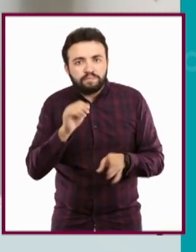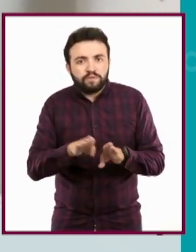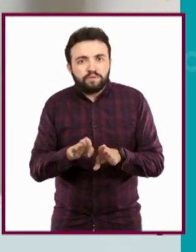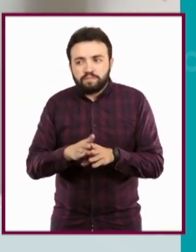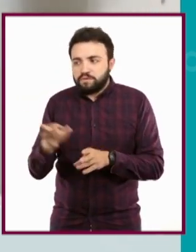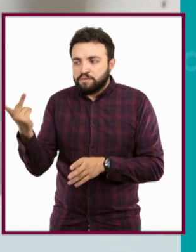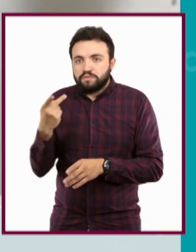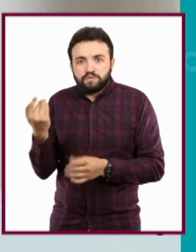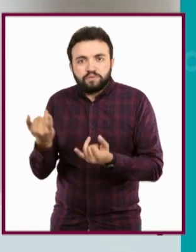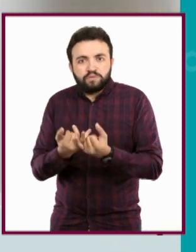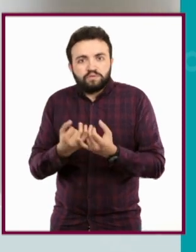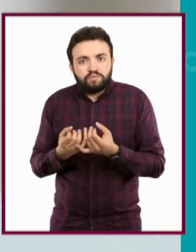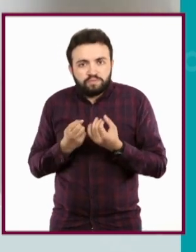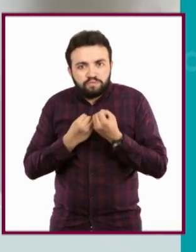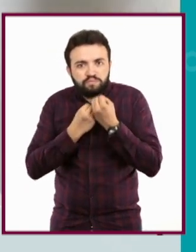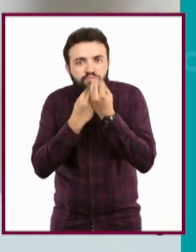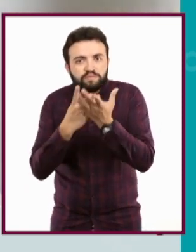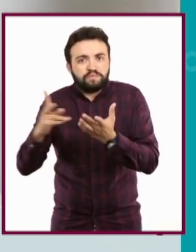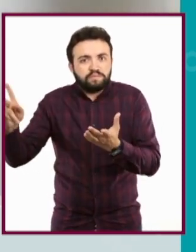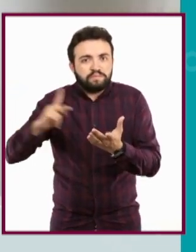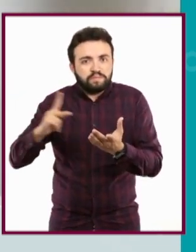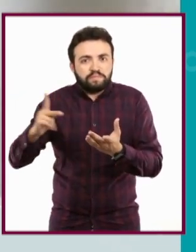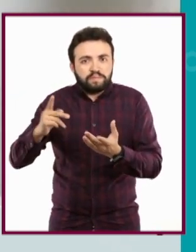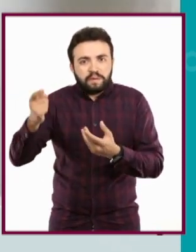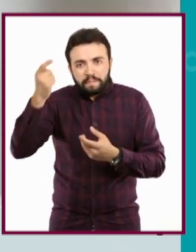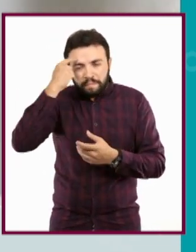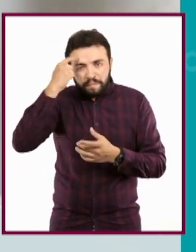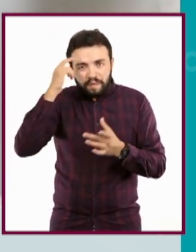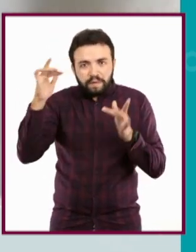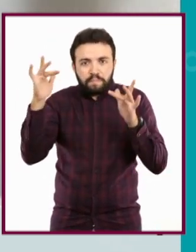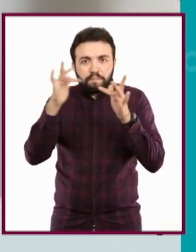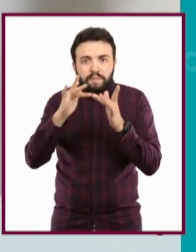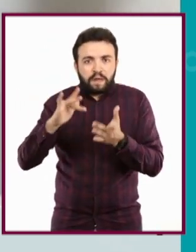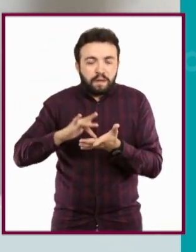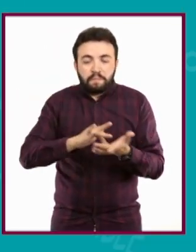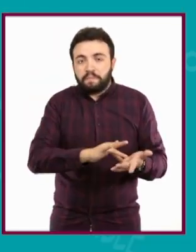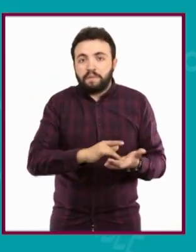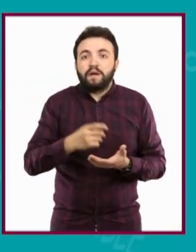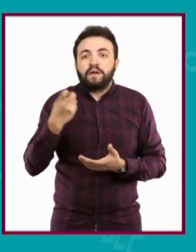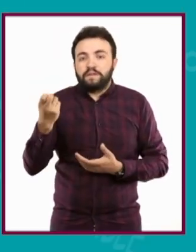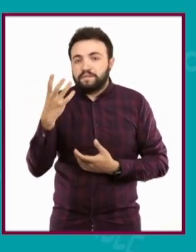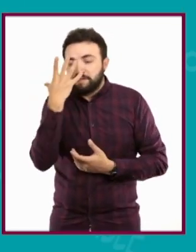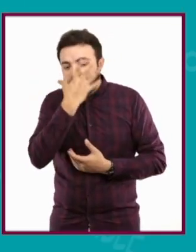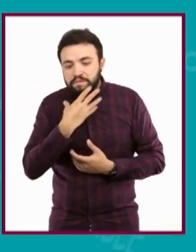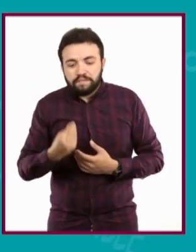la misma manera que tú, te ayuda en tus pensamientos y te apoya, es algo lindo.